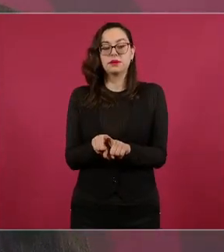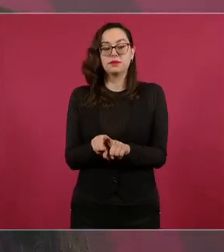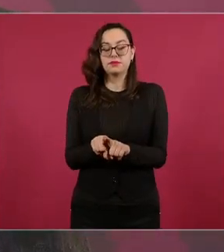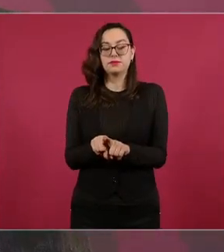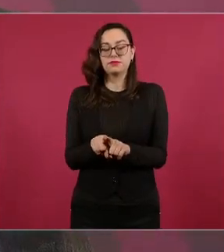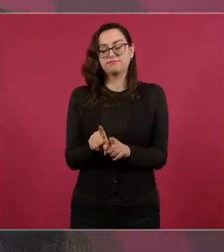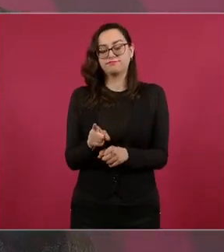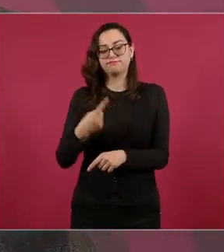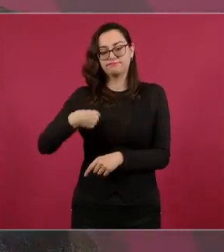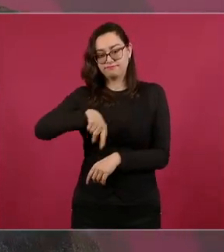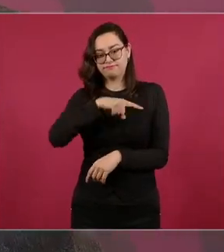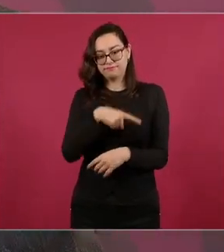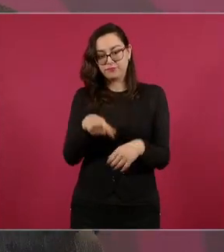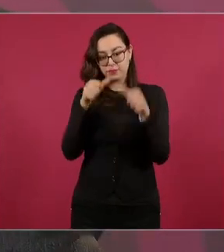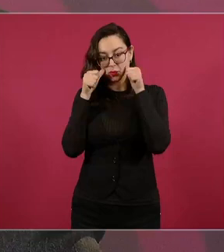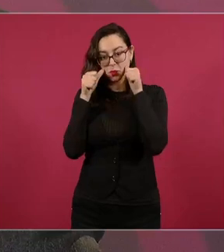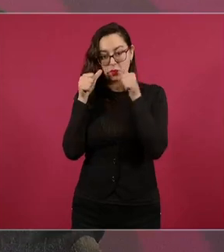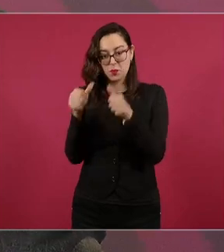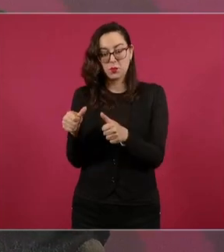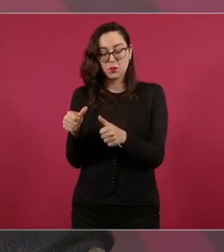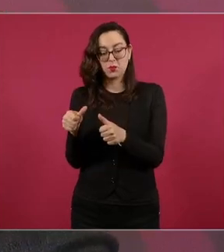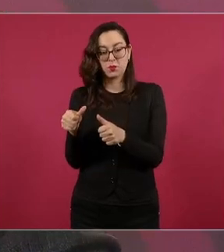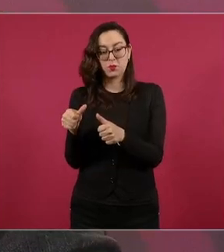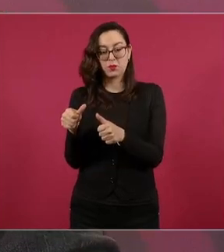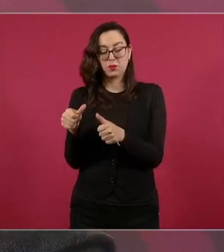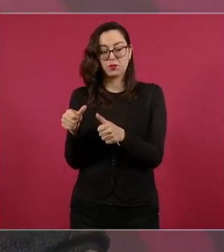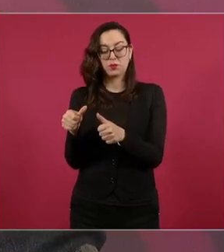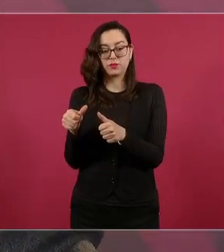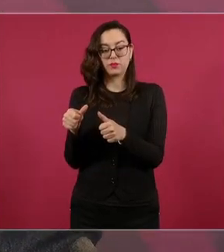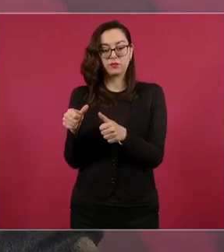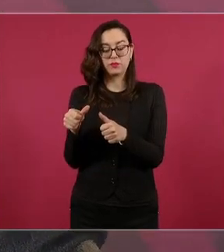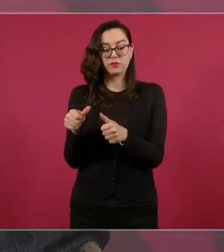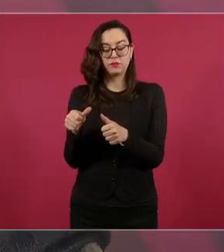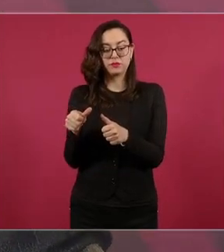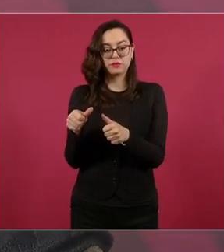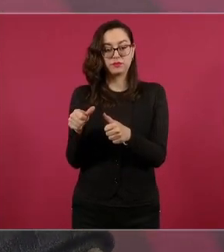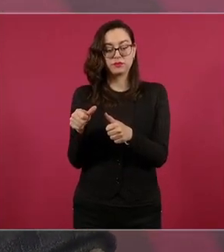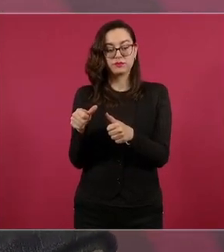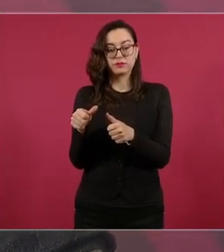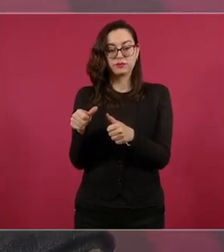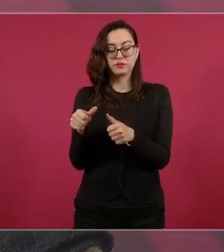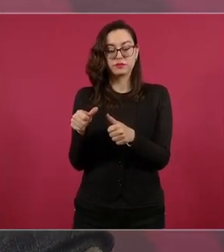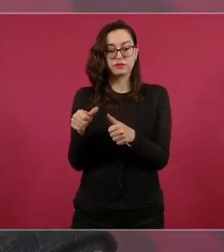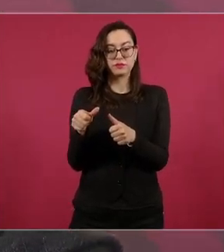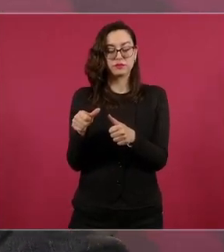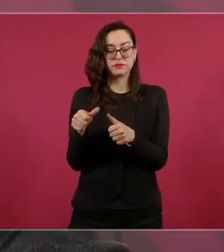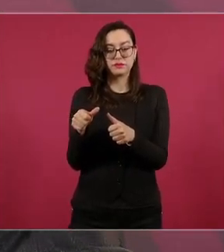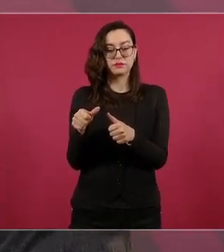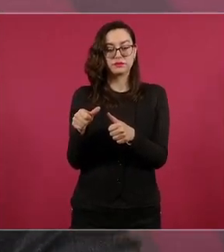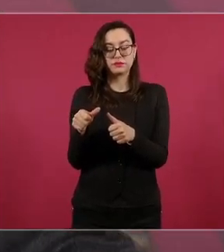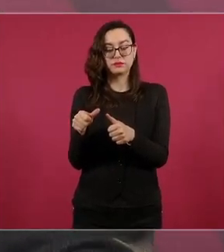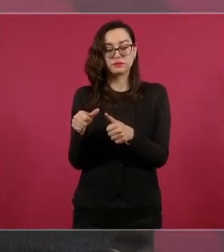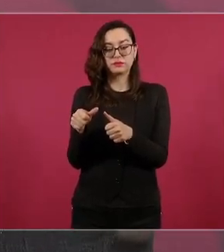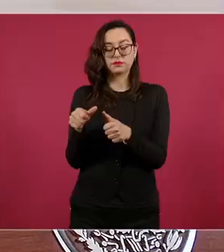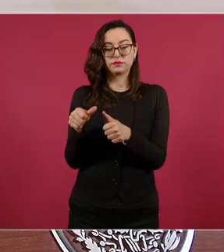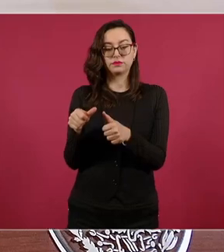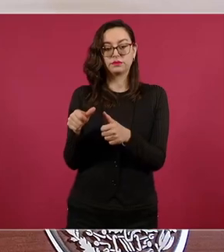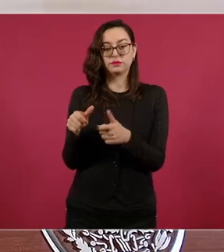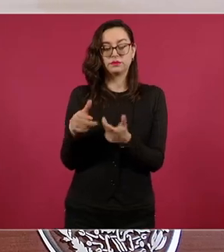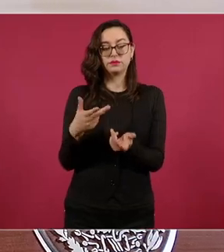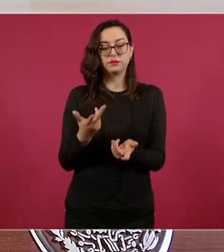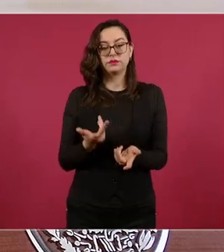atendiendo es que ayer el presunto